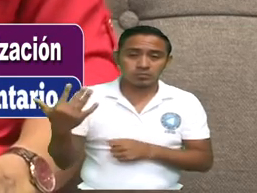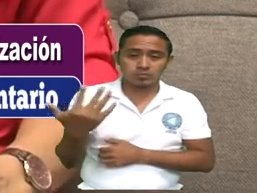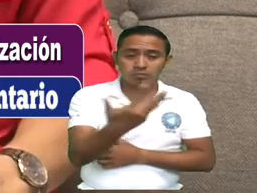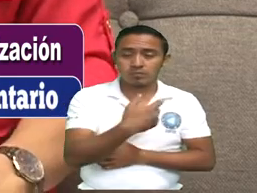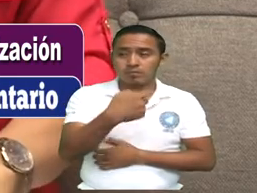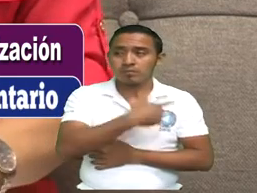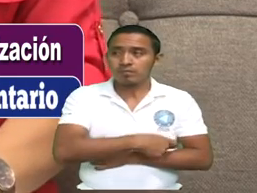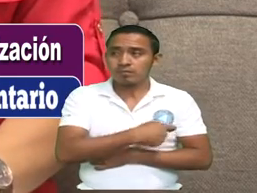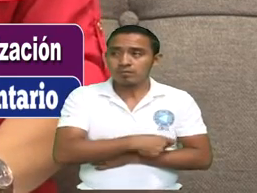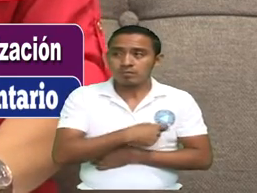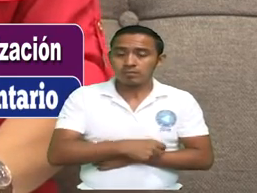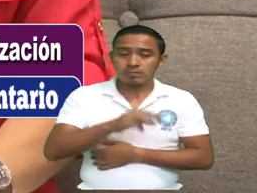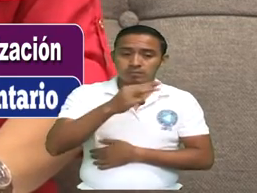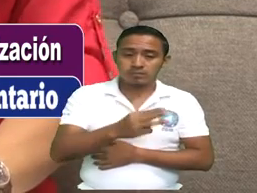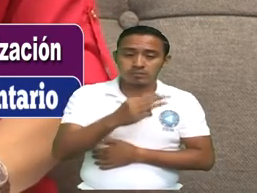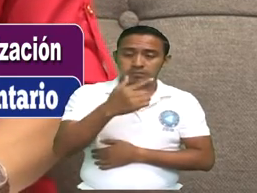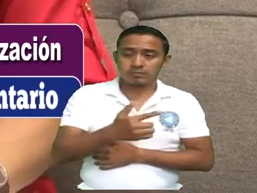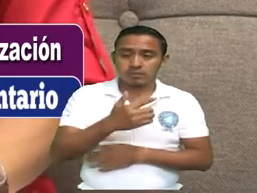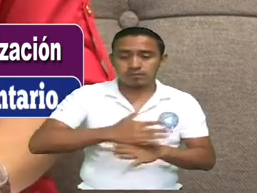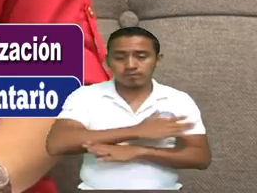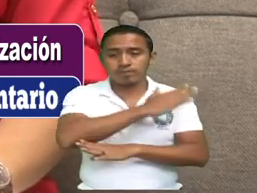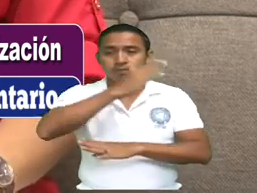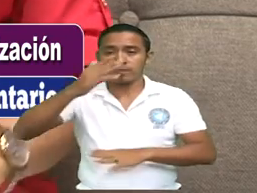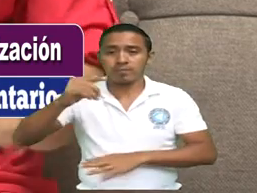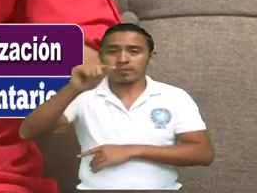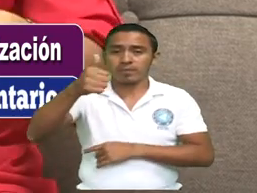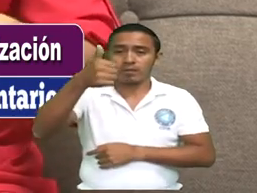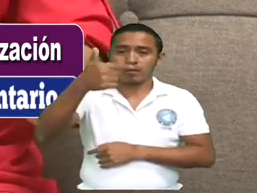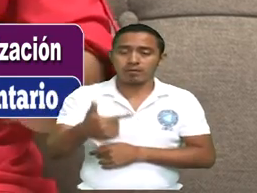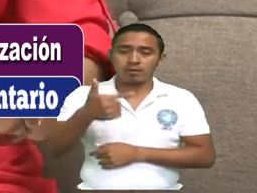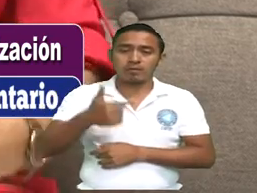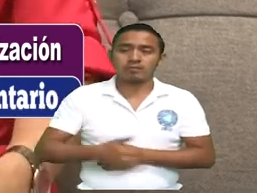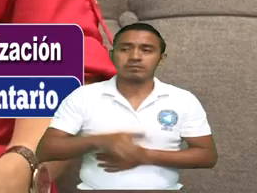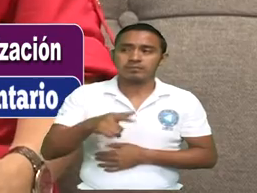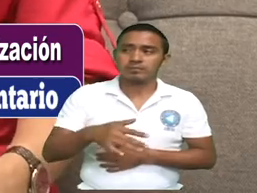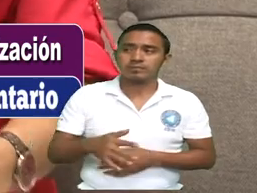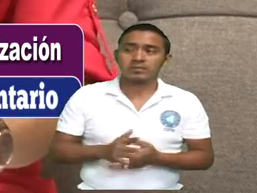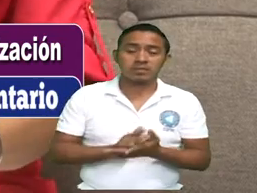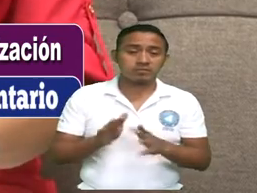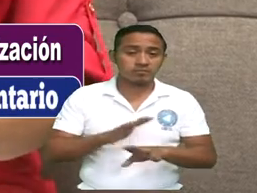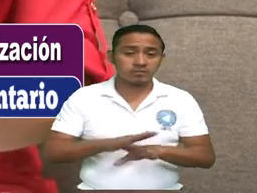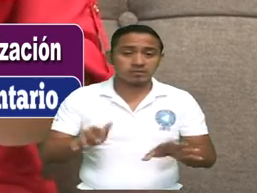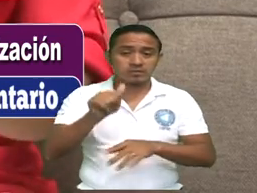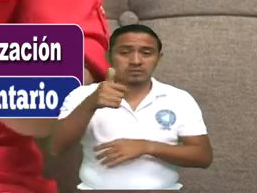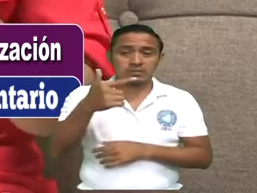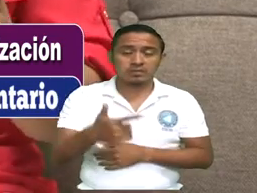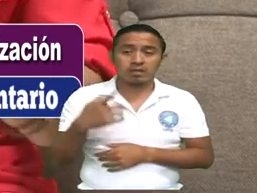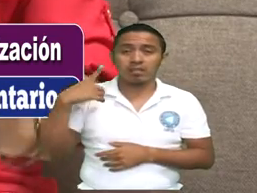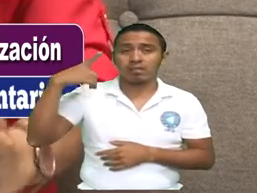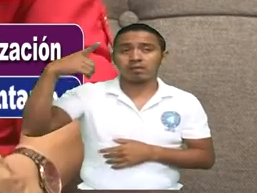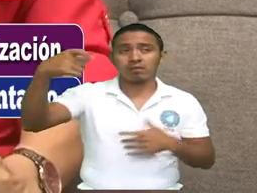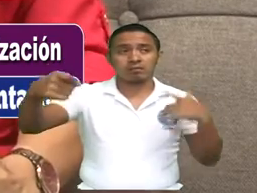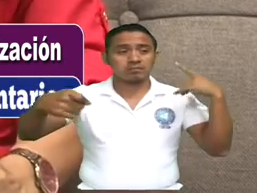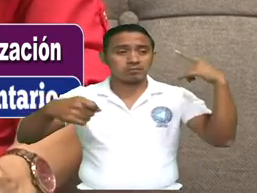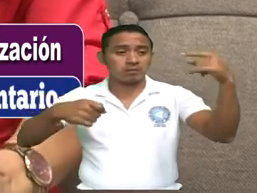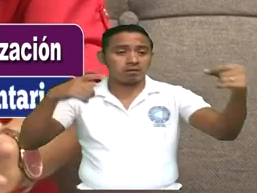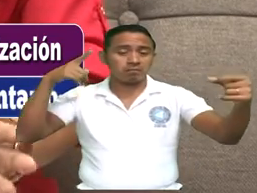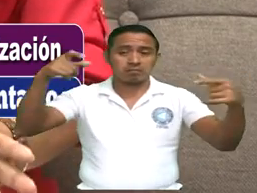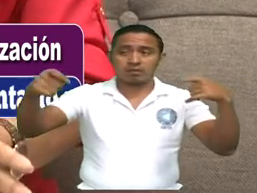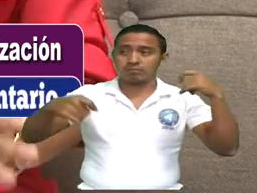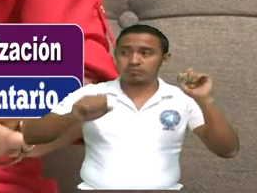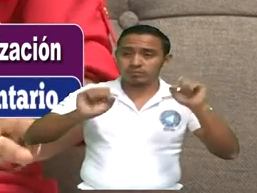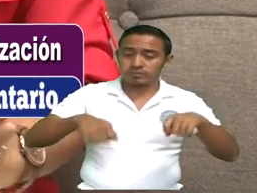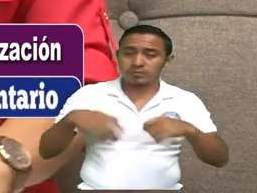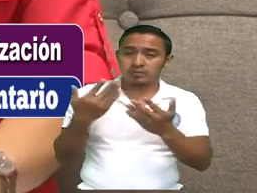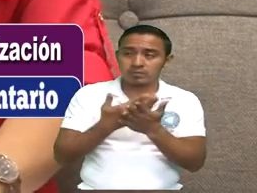escuelas pasen del tercer grado que tenían al sexto grado. Esos estudiantes, al egresar, tienen que viajar largas distancias para